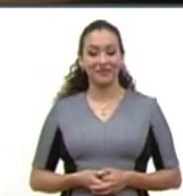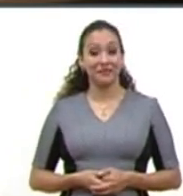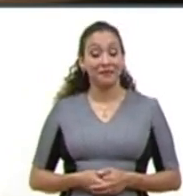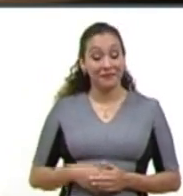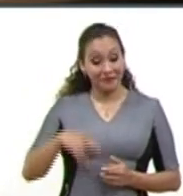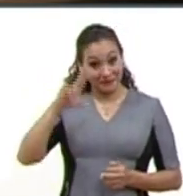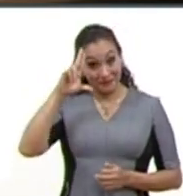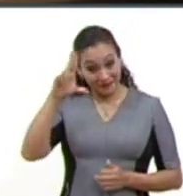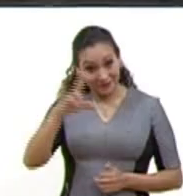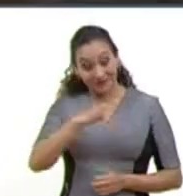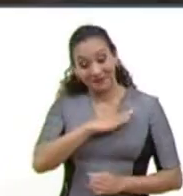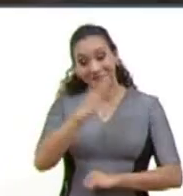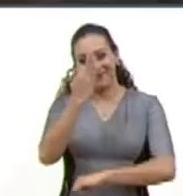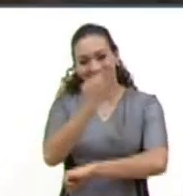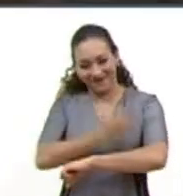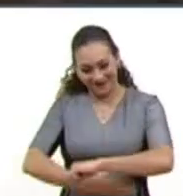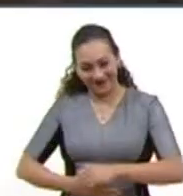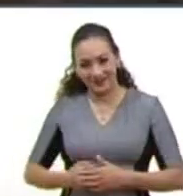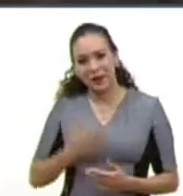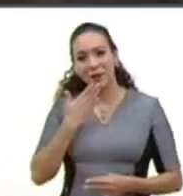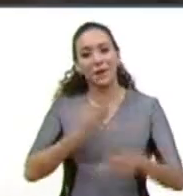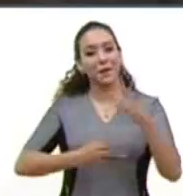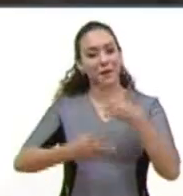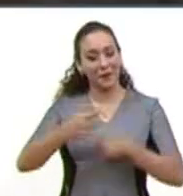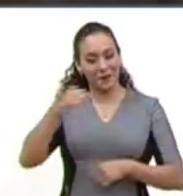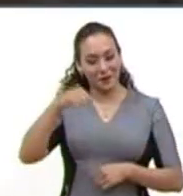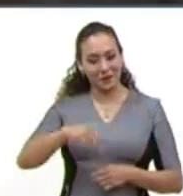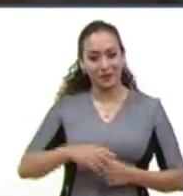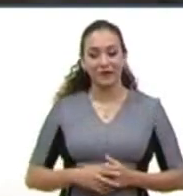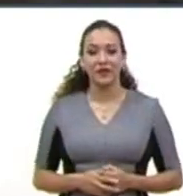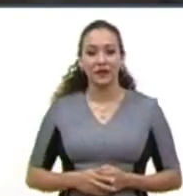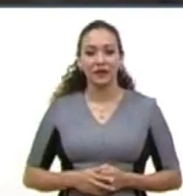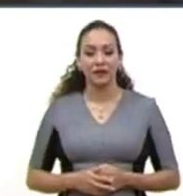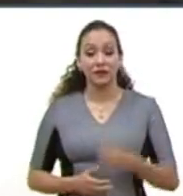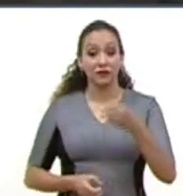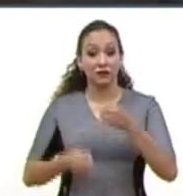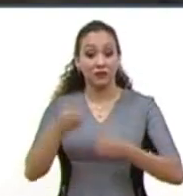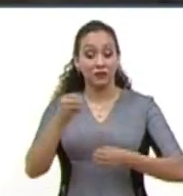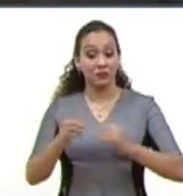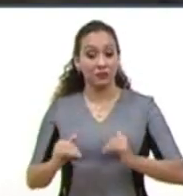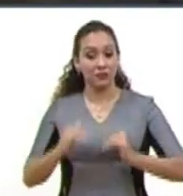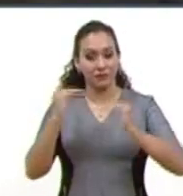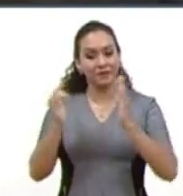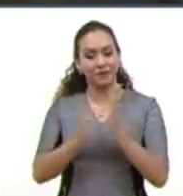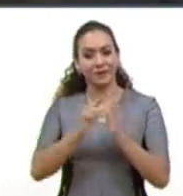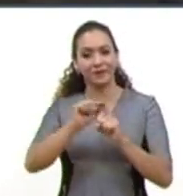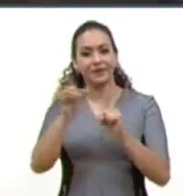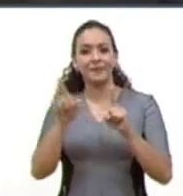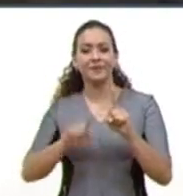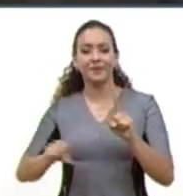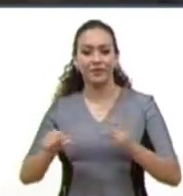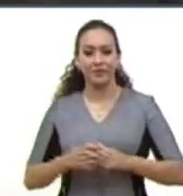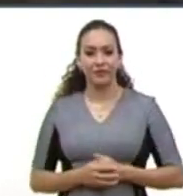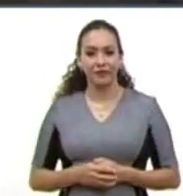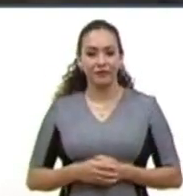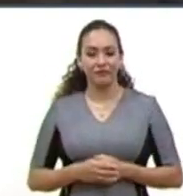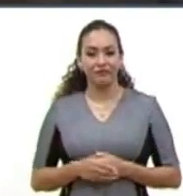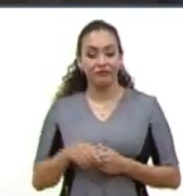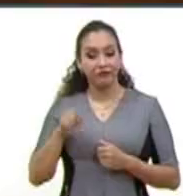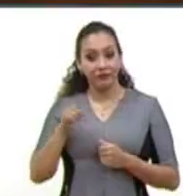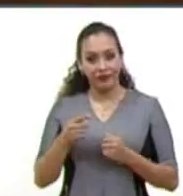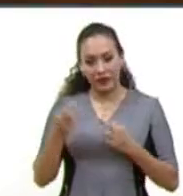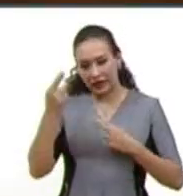buenas tardes a todas las personas que siguen esta transmisión. El Pleno de la Suprema Corte de Justicia continuó con